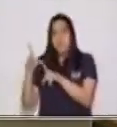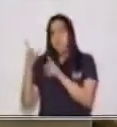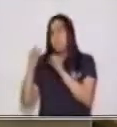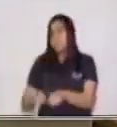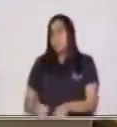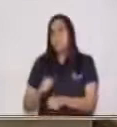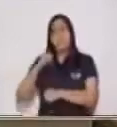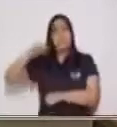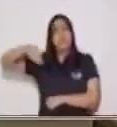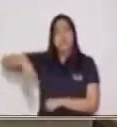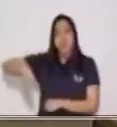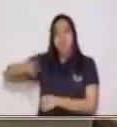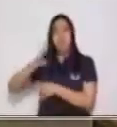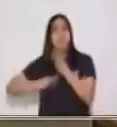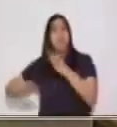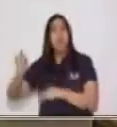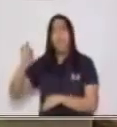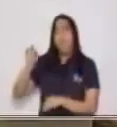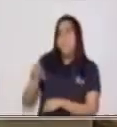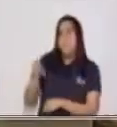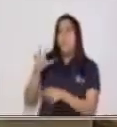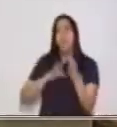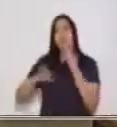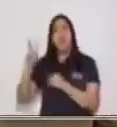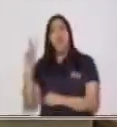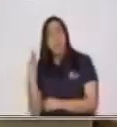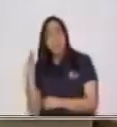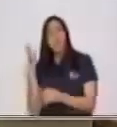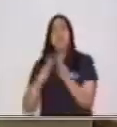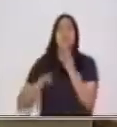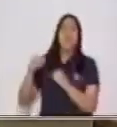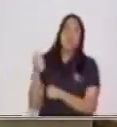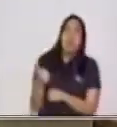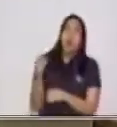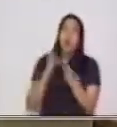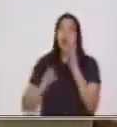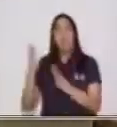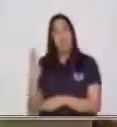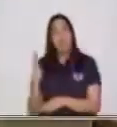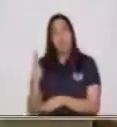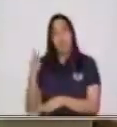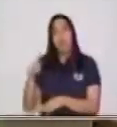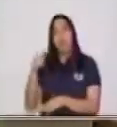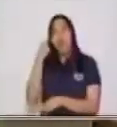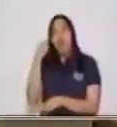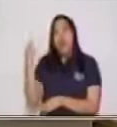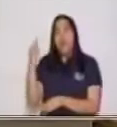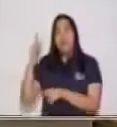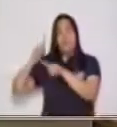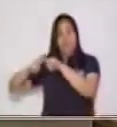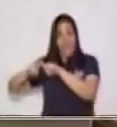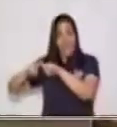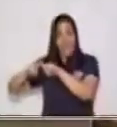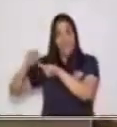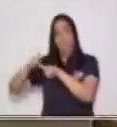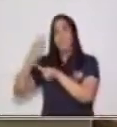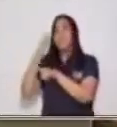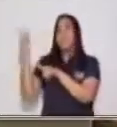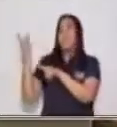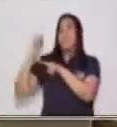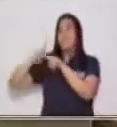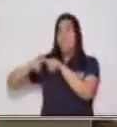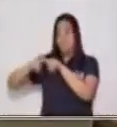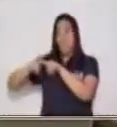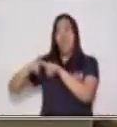ser M, puede ser P, puede ser Y, puede ser A, puede ser B. Aquí es x. Cuando